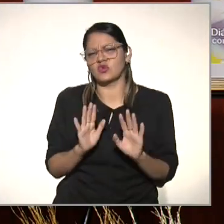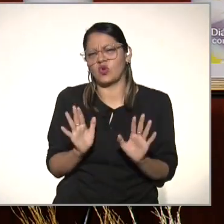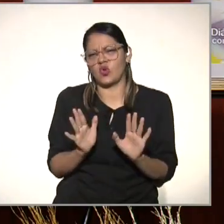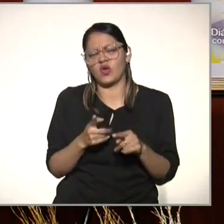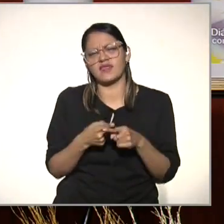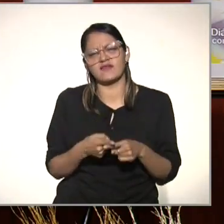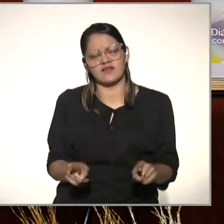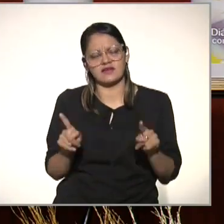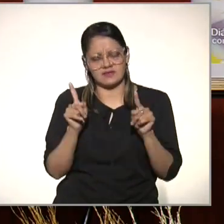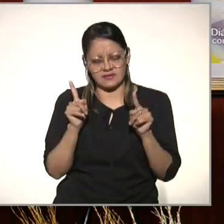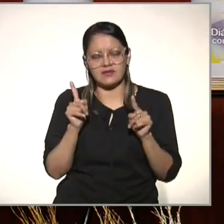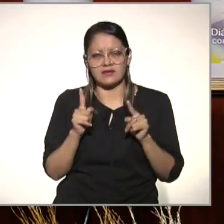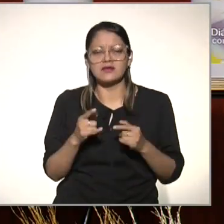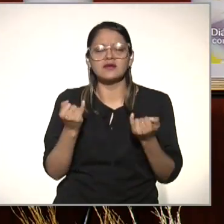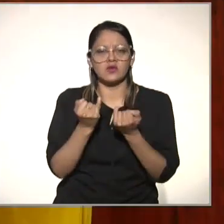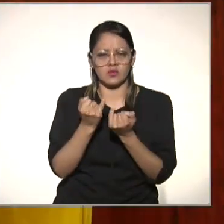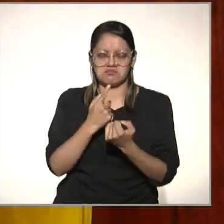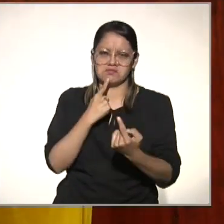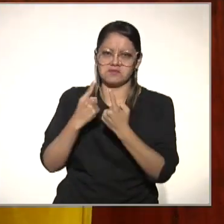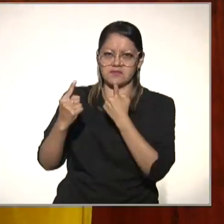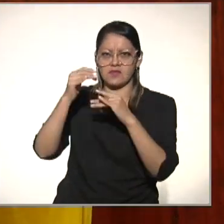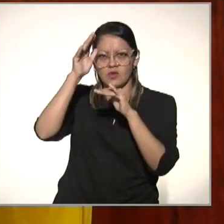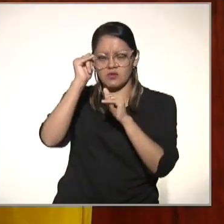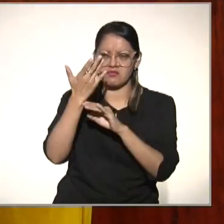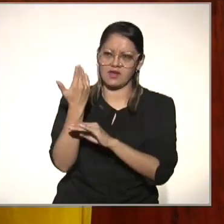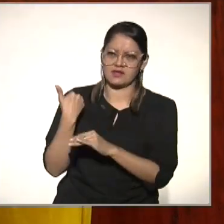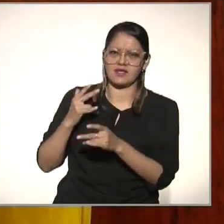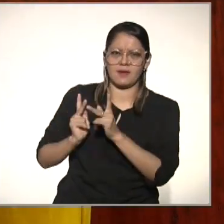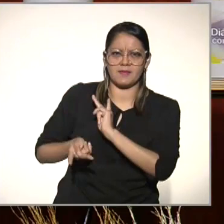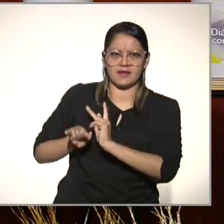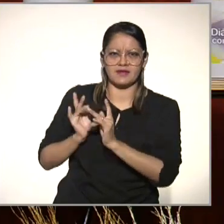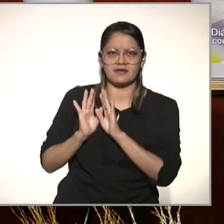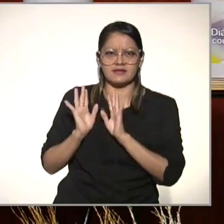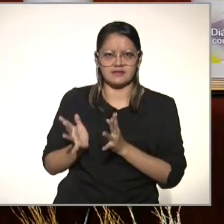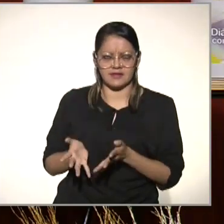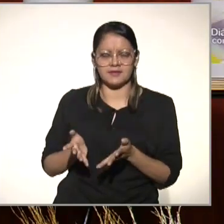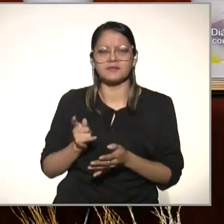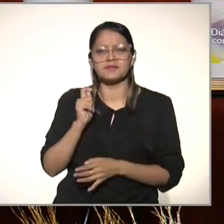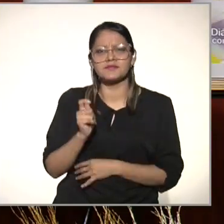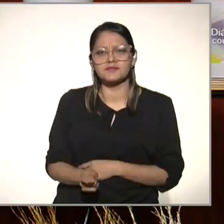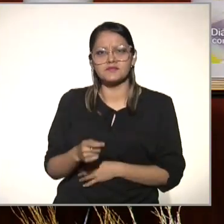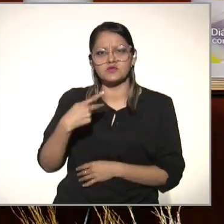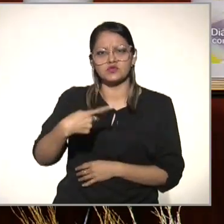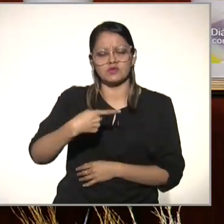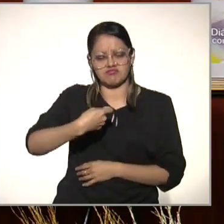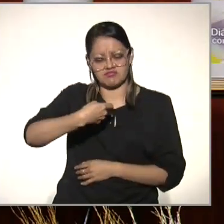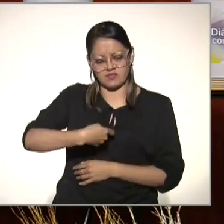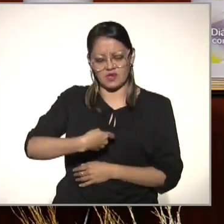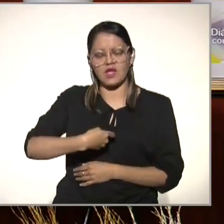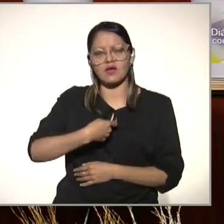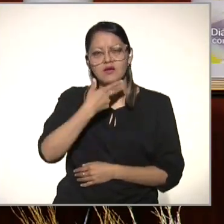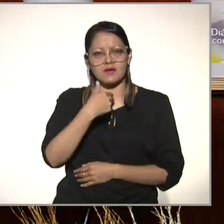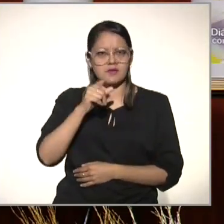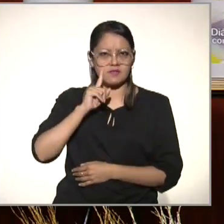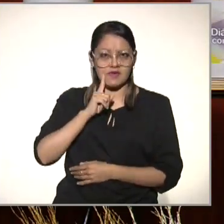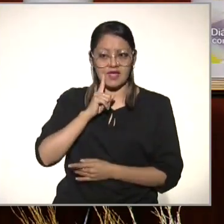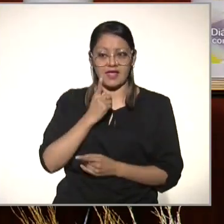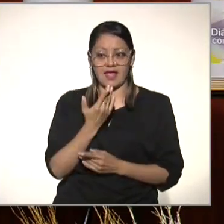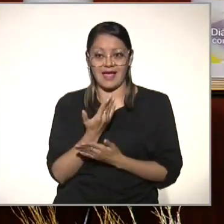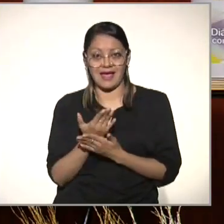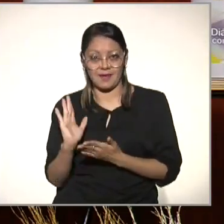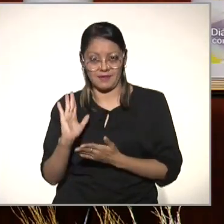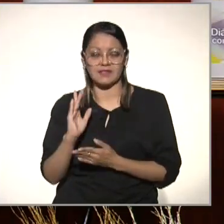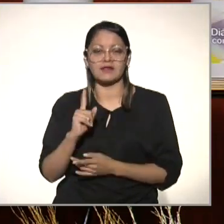mismo, ya los acuerdos, todo lo que se ha visto es que las identidades de género